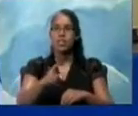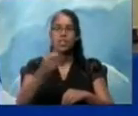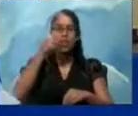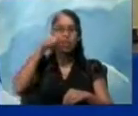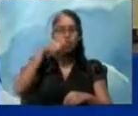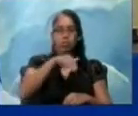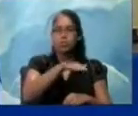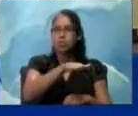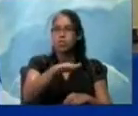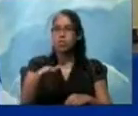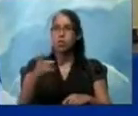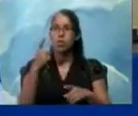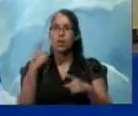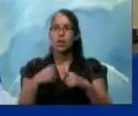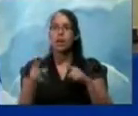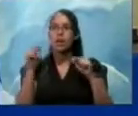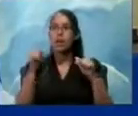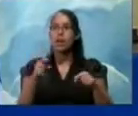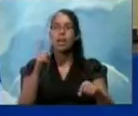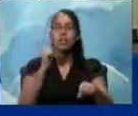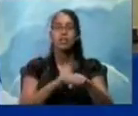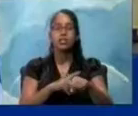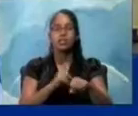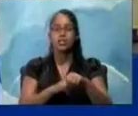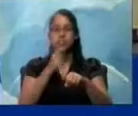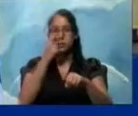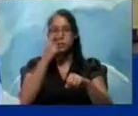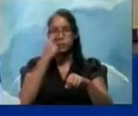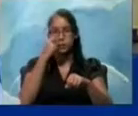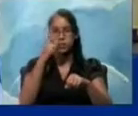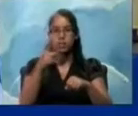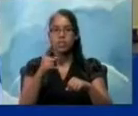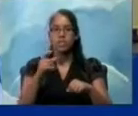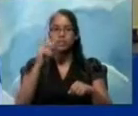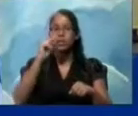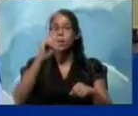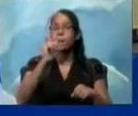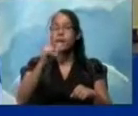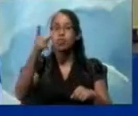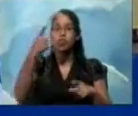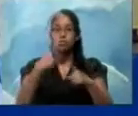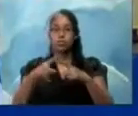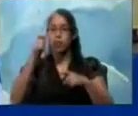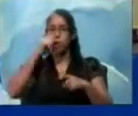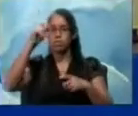sociedad en aquel tiempo. Oiga, Pilato